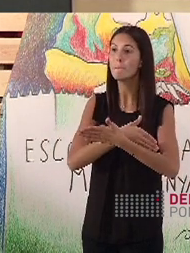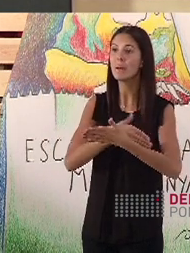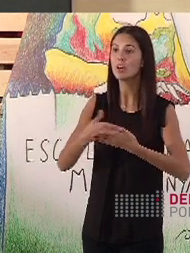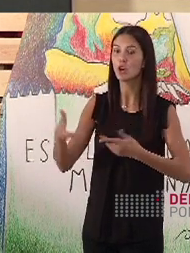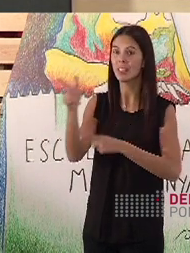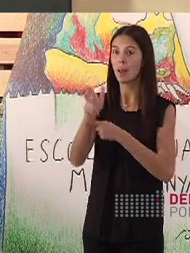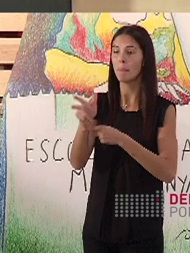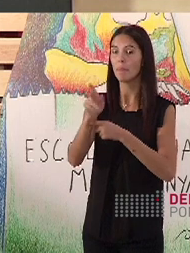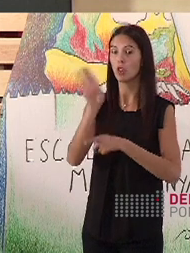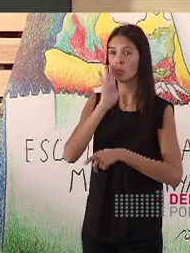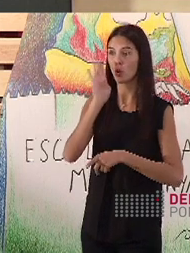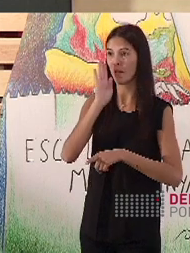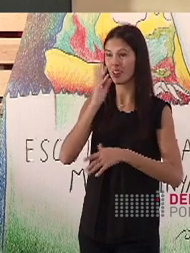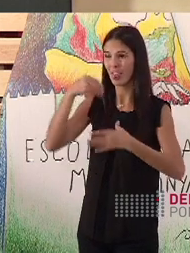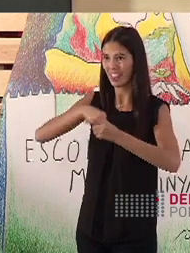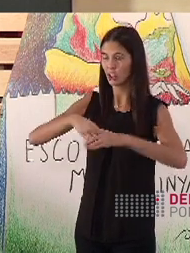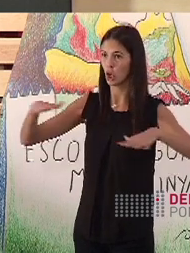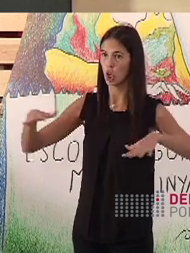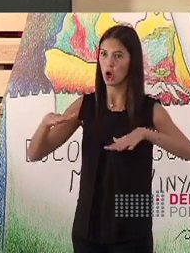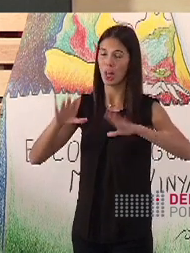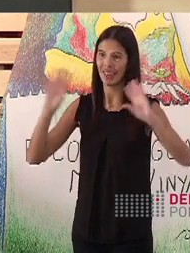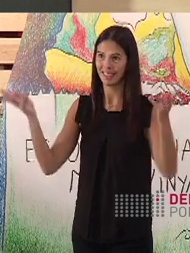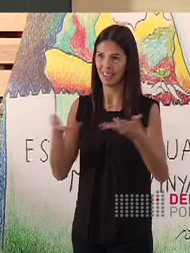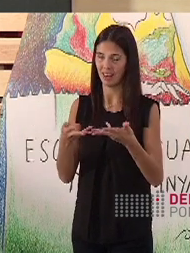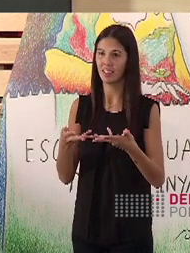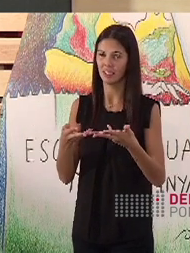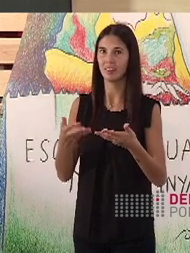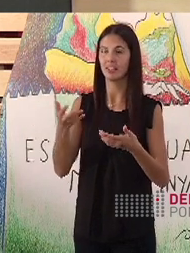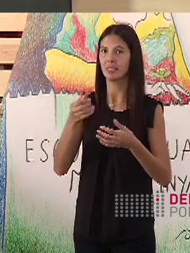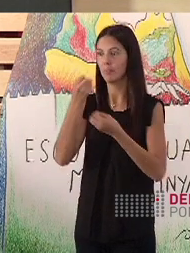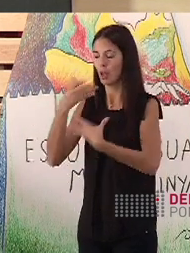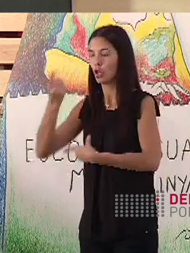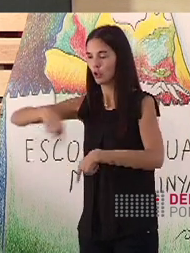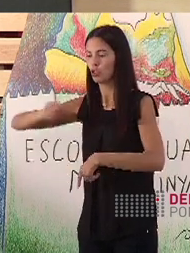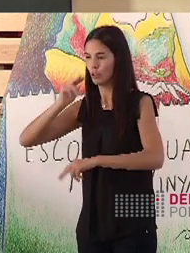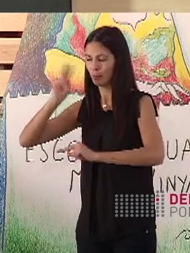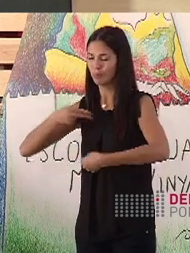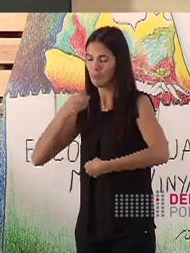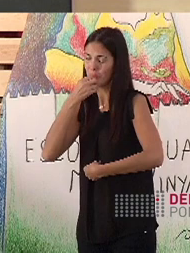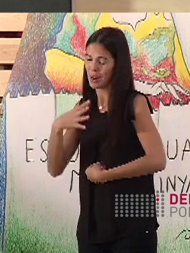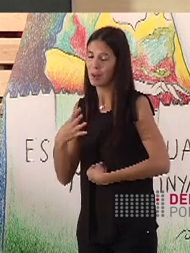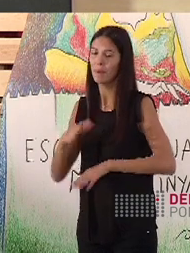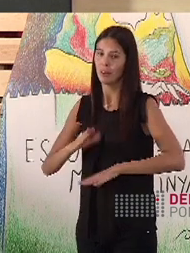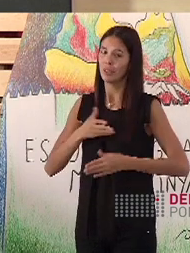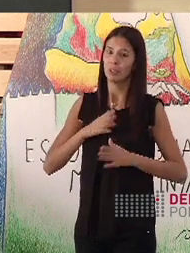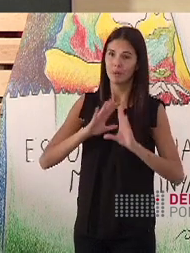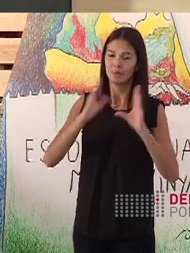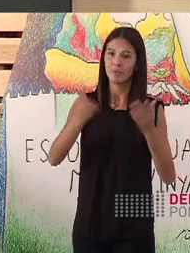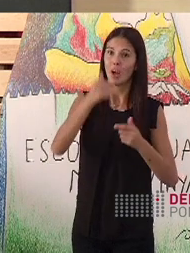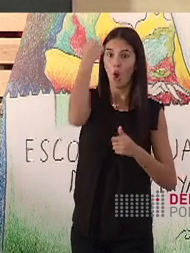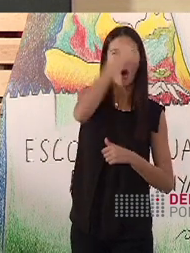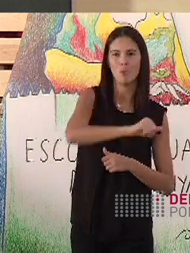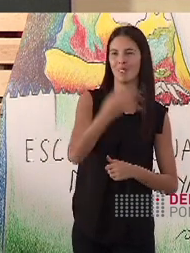menores en la red. Está muy bien que nosotras estemos deconstruidas, pero mientras que no deconstruyamos a los... Bueno, mientras que no se deconstruyan los